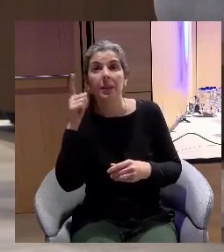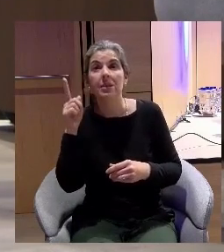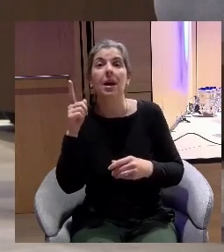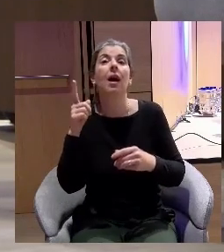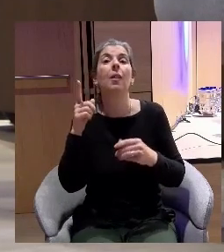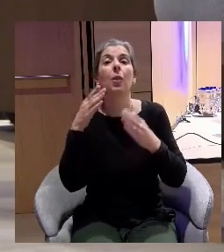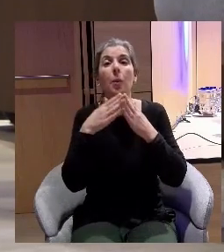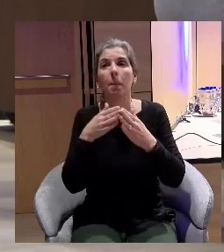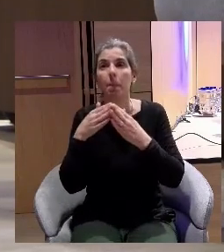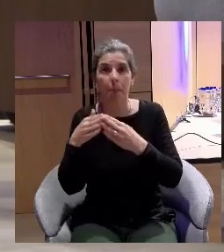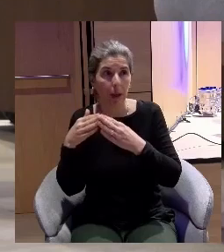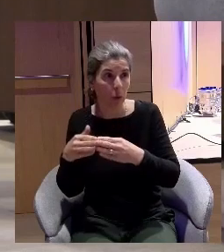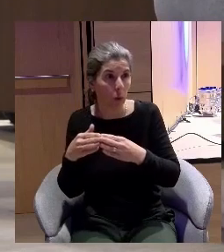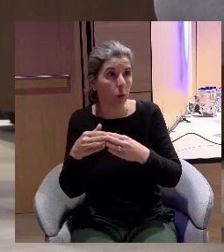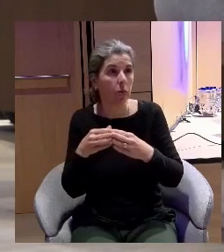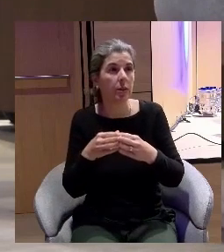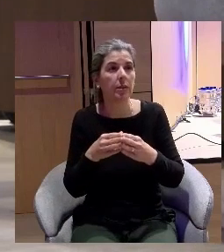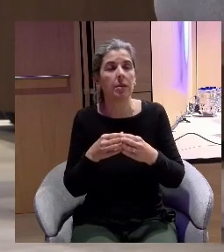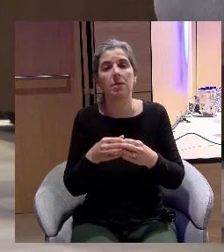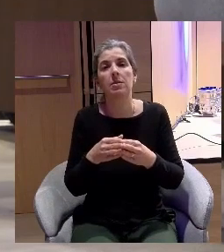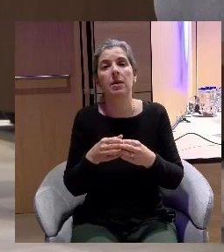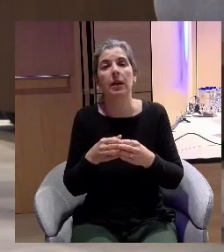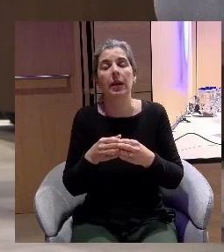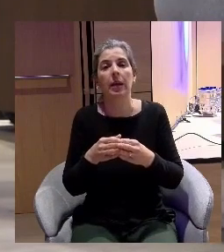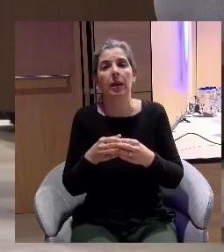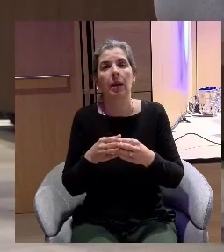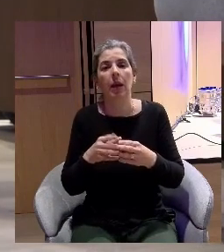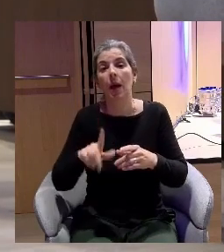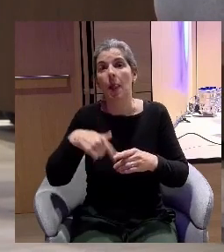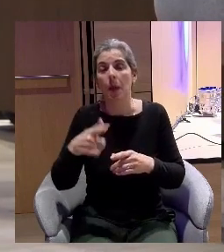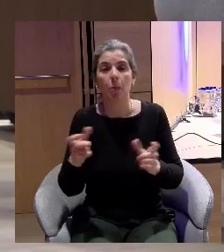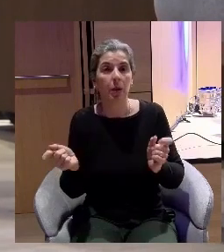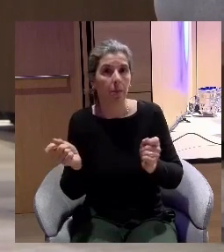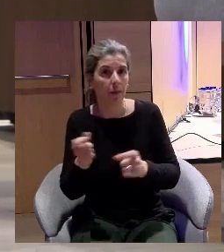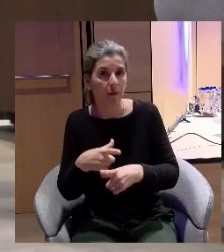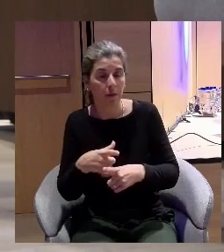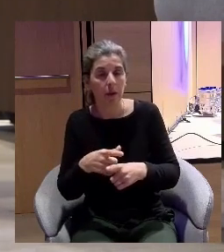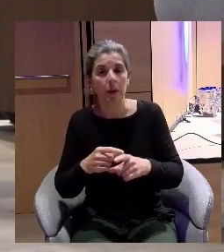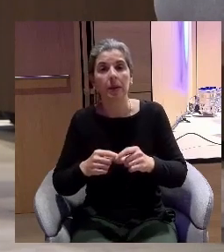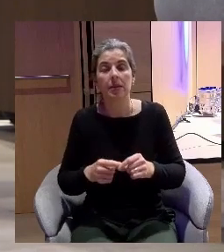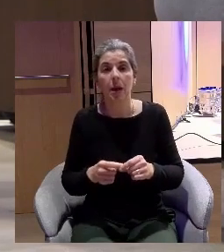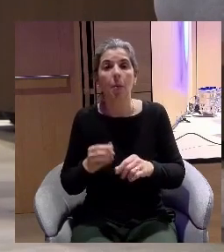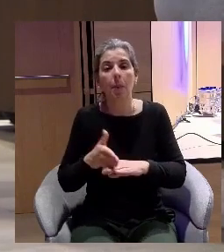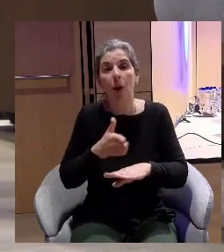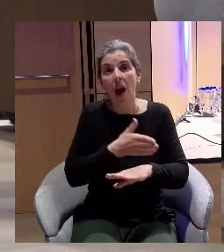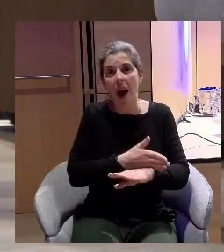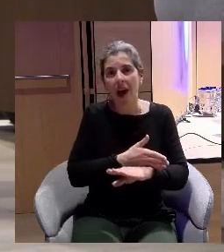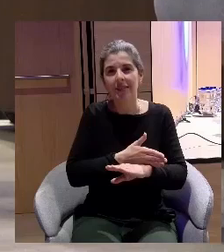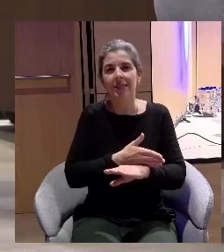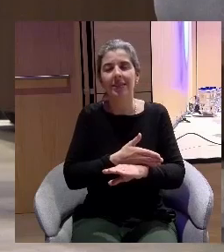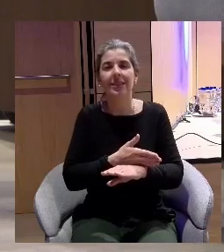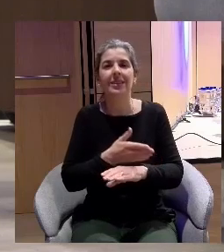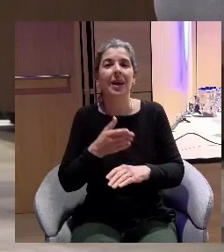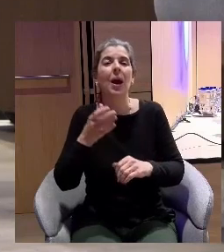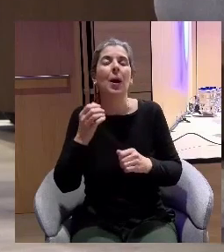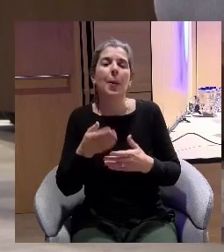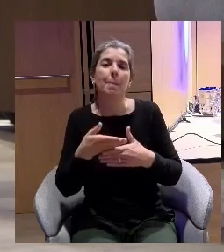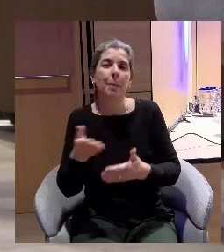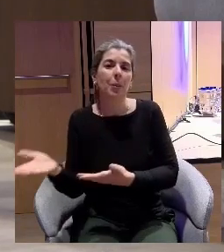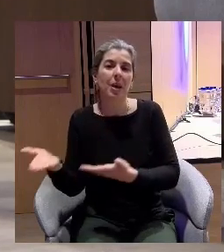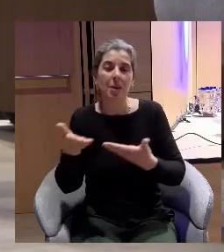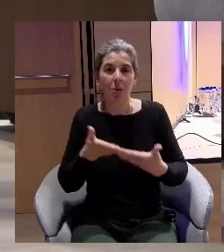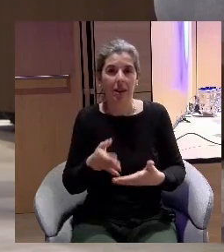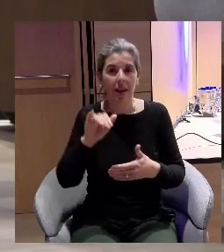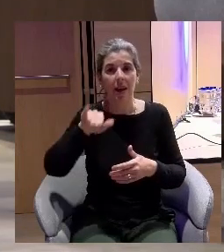antes de pasar a las preguntas de todas y todos ustedes, le voy a dar la palabra a Julieta. Julieta viene de la